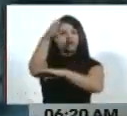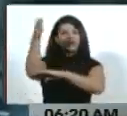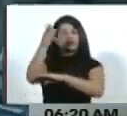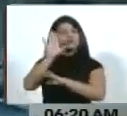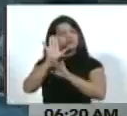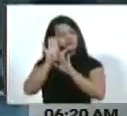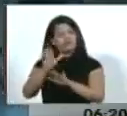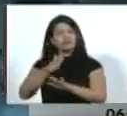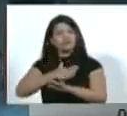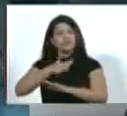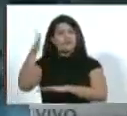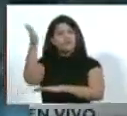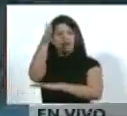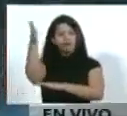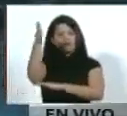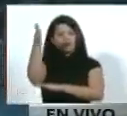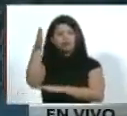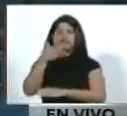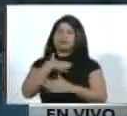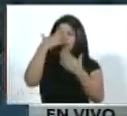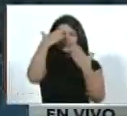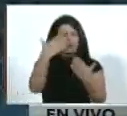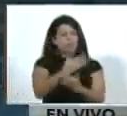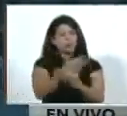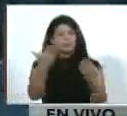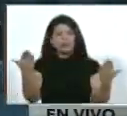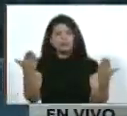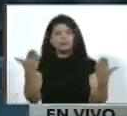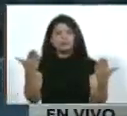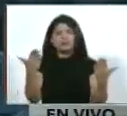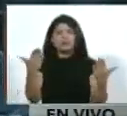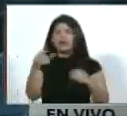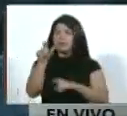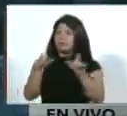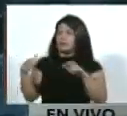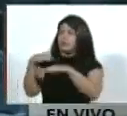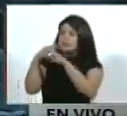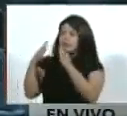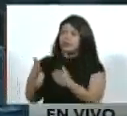tricolor. Quiero saludar a todos los ministros que nos acompañan,